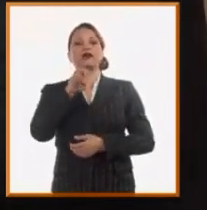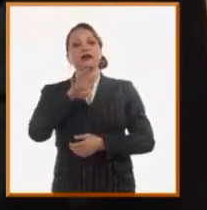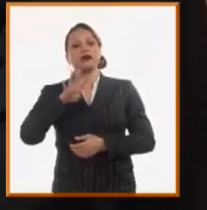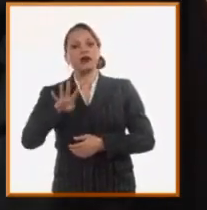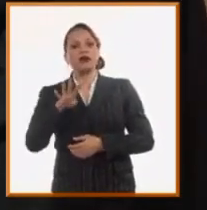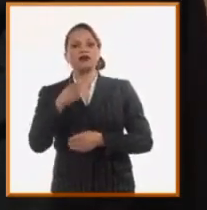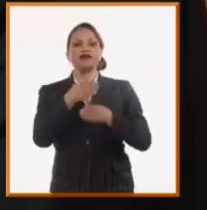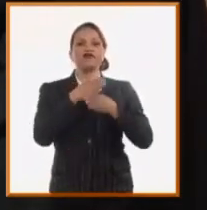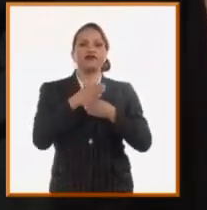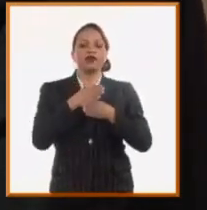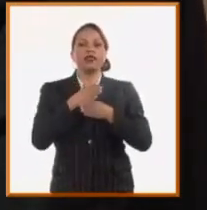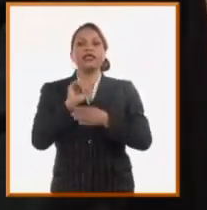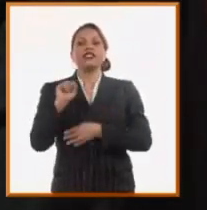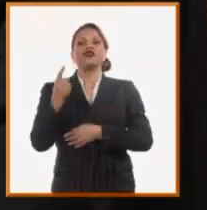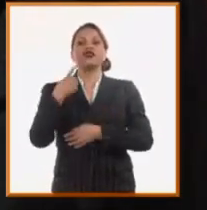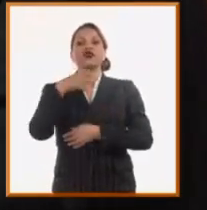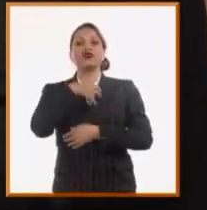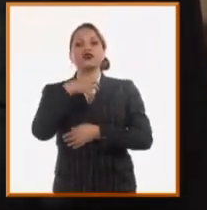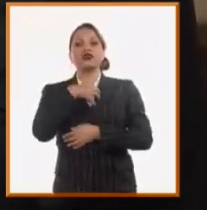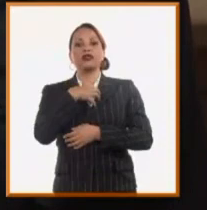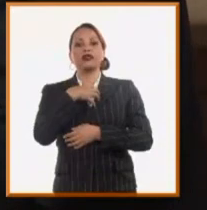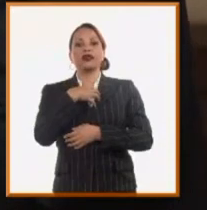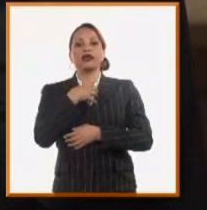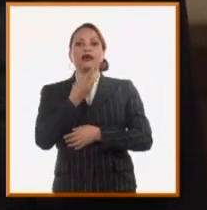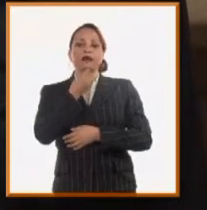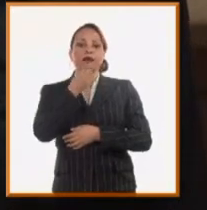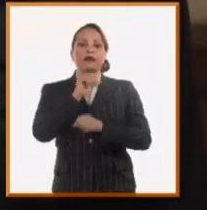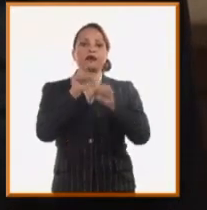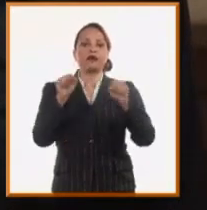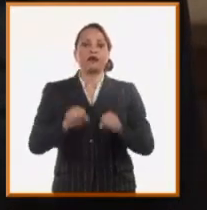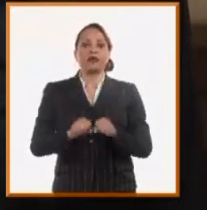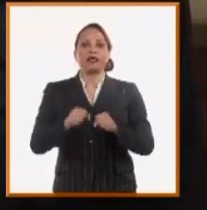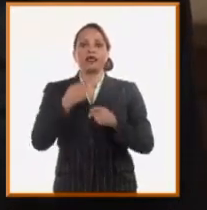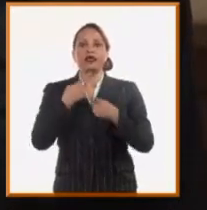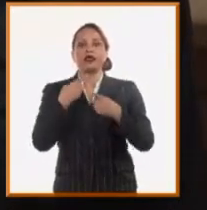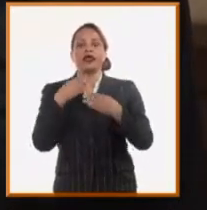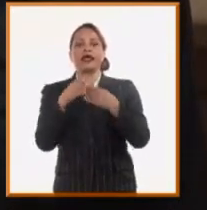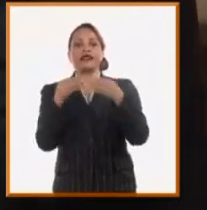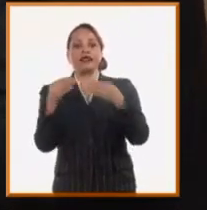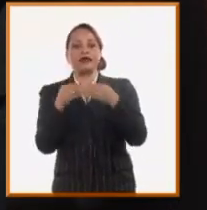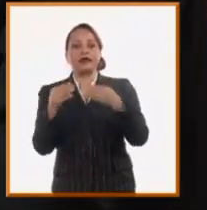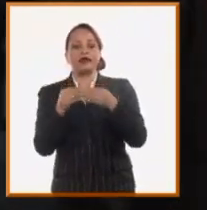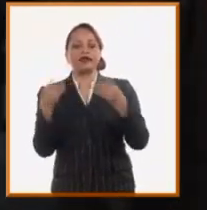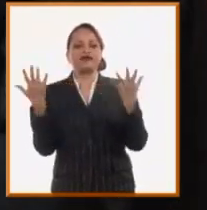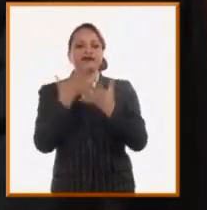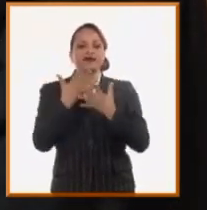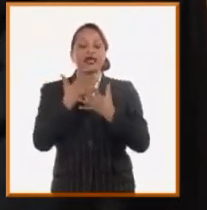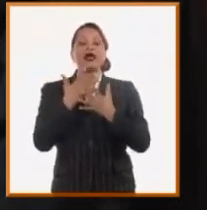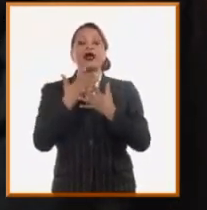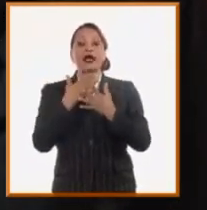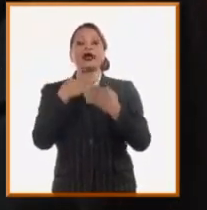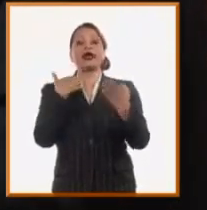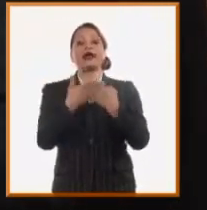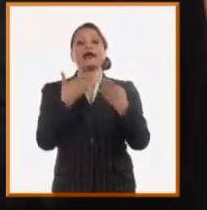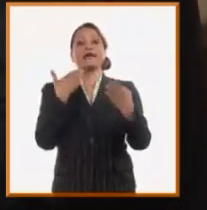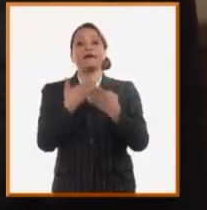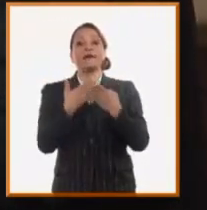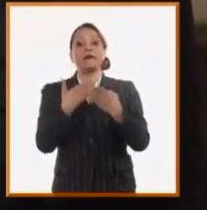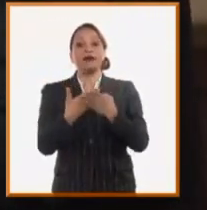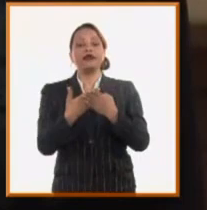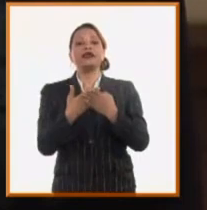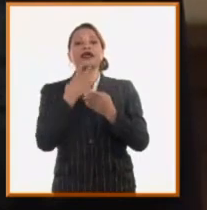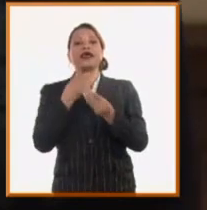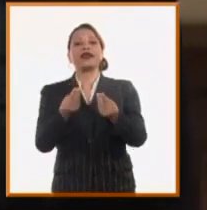implican que solo tendrán posibilidad de gestionar descentralizadamente divisas las entidades que